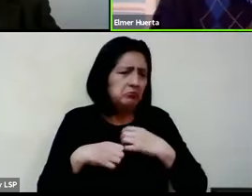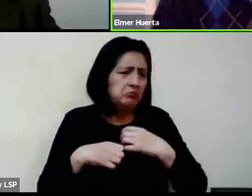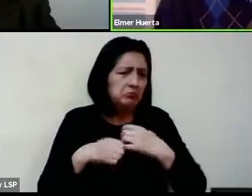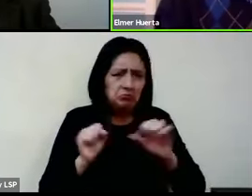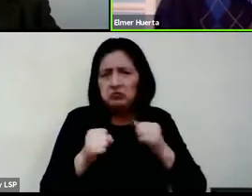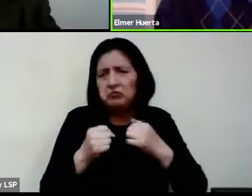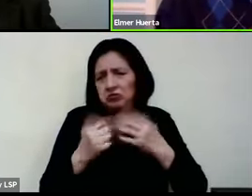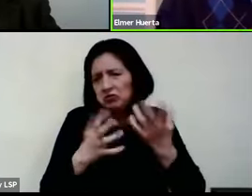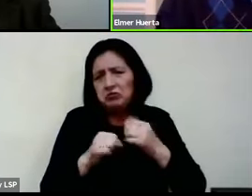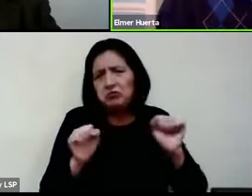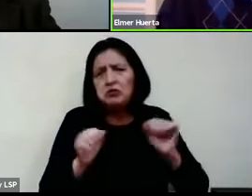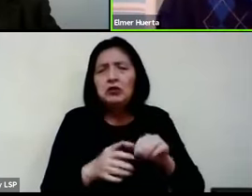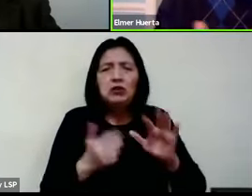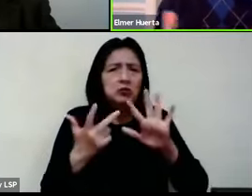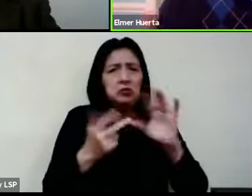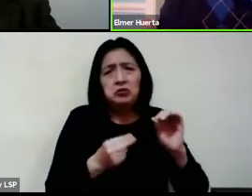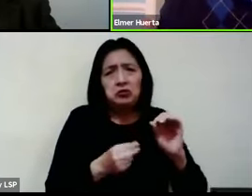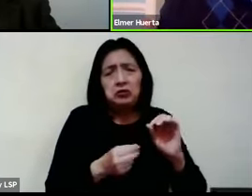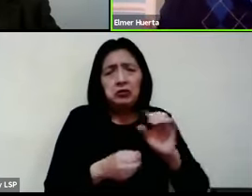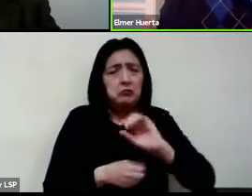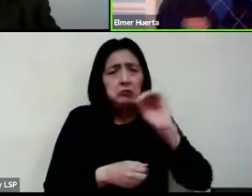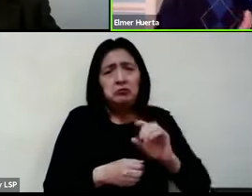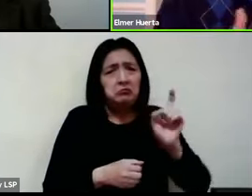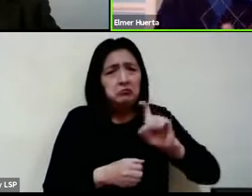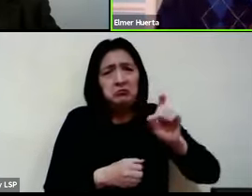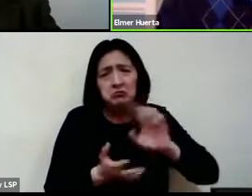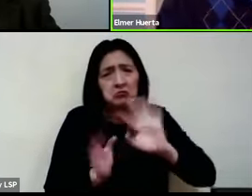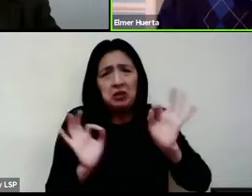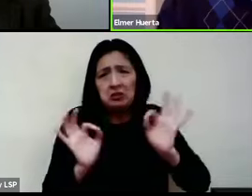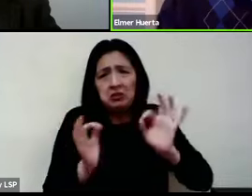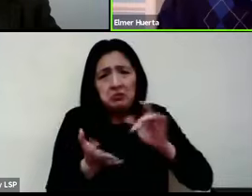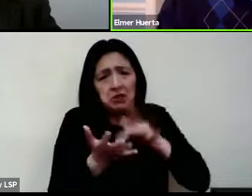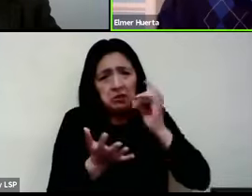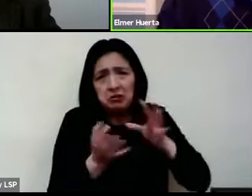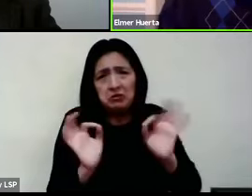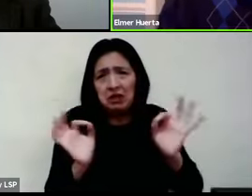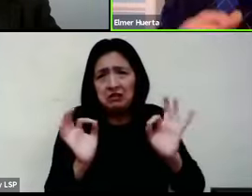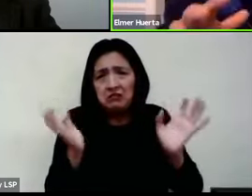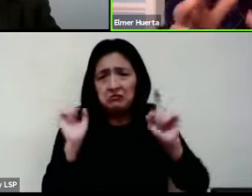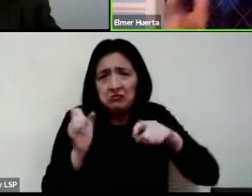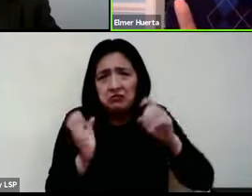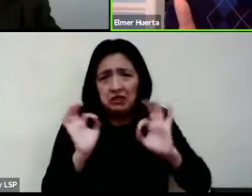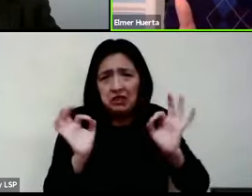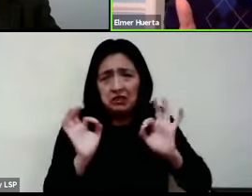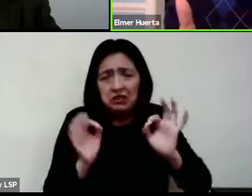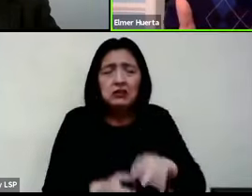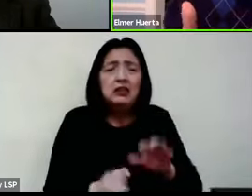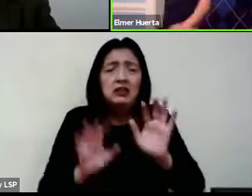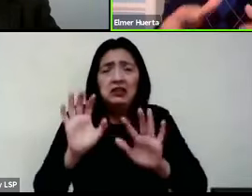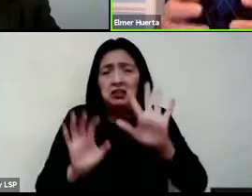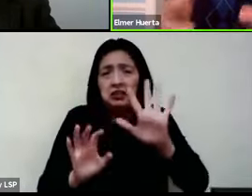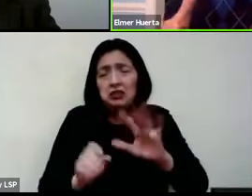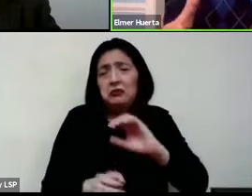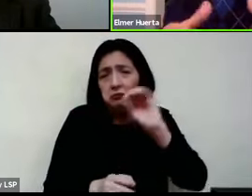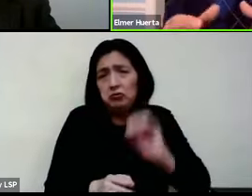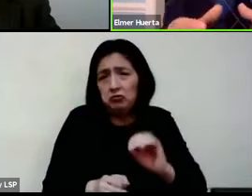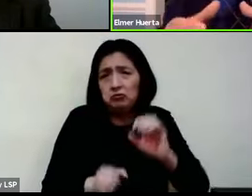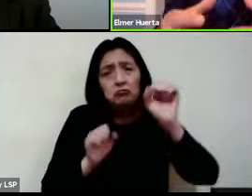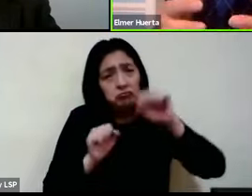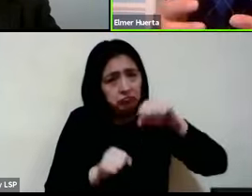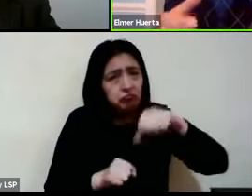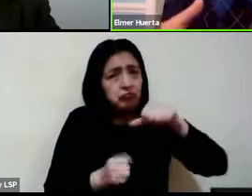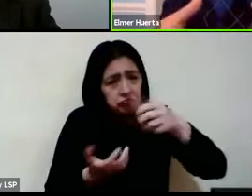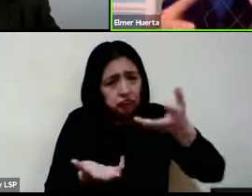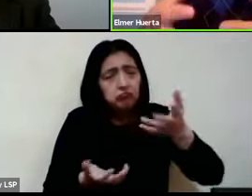del 80% no necesitan ni medicina, porque no necesitan nada. Este 15% va a